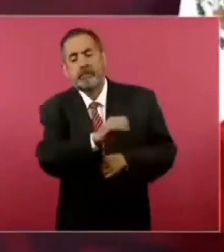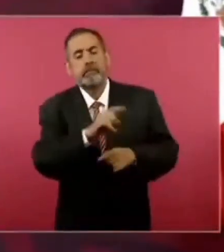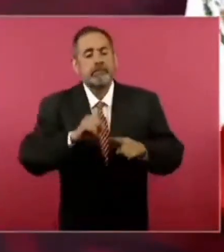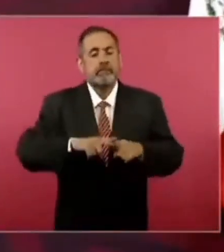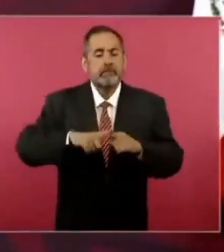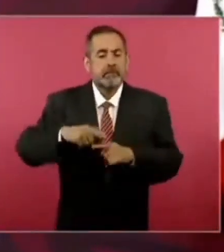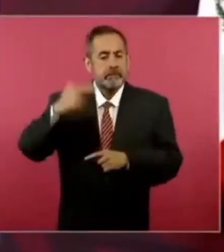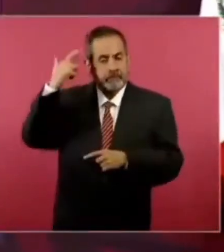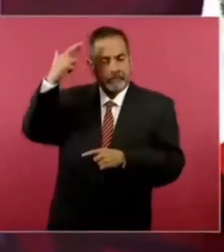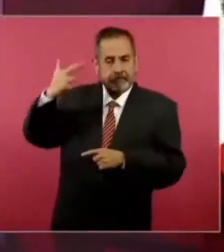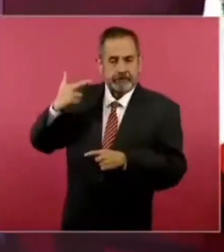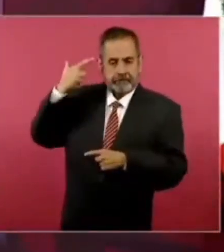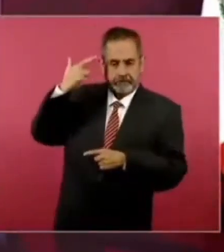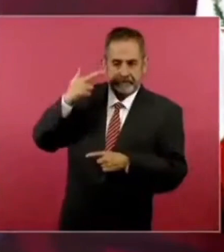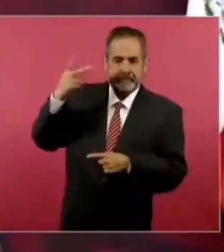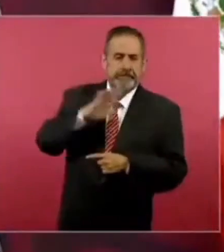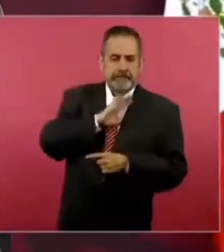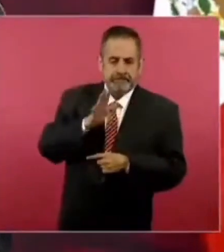o es el que